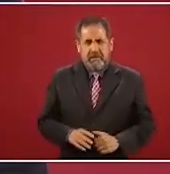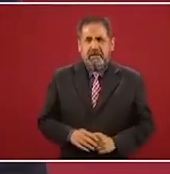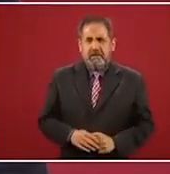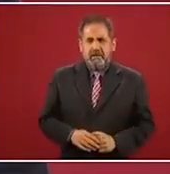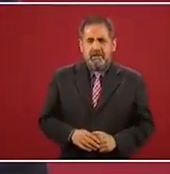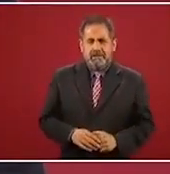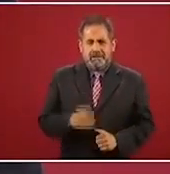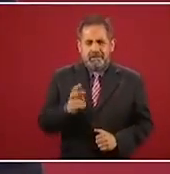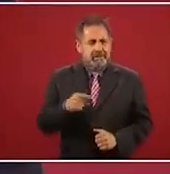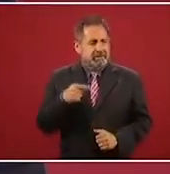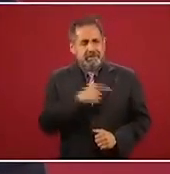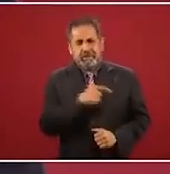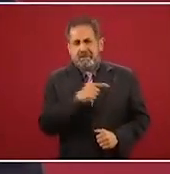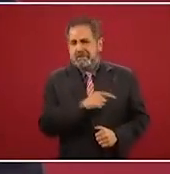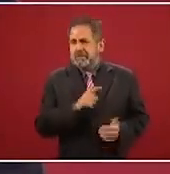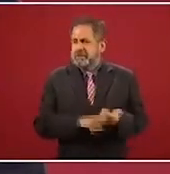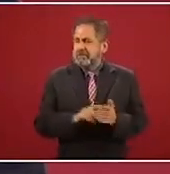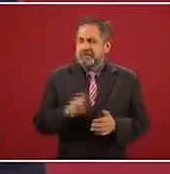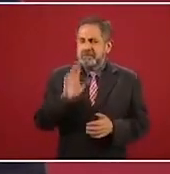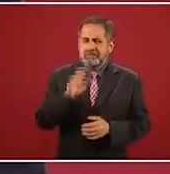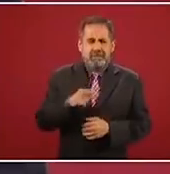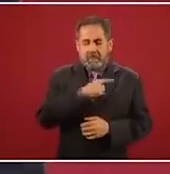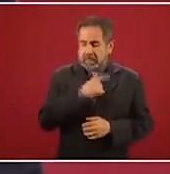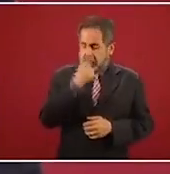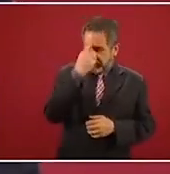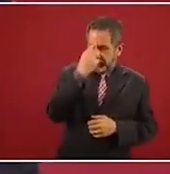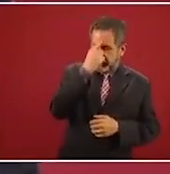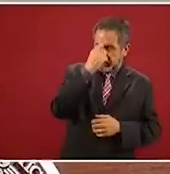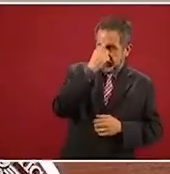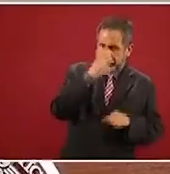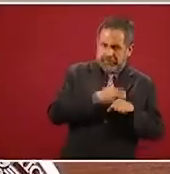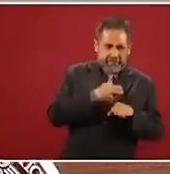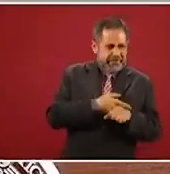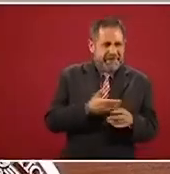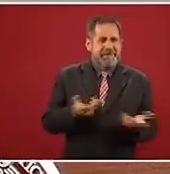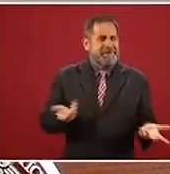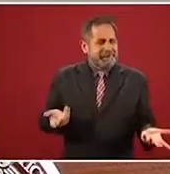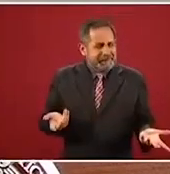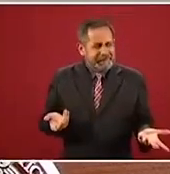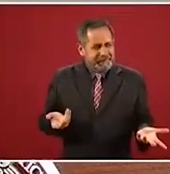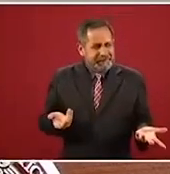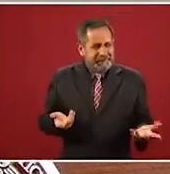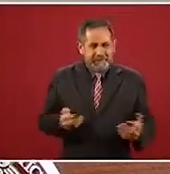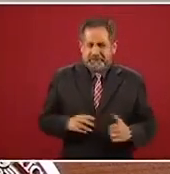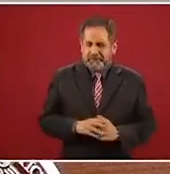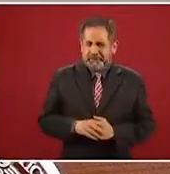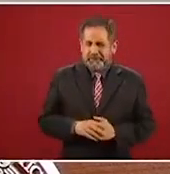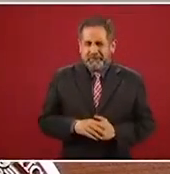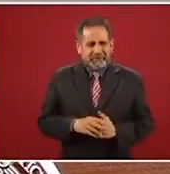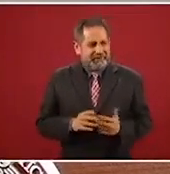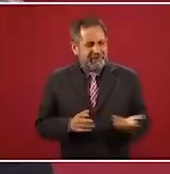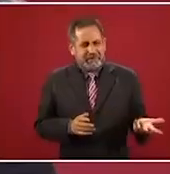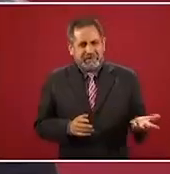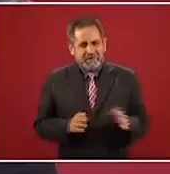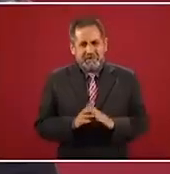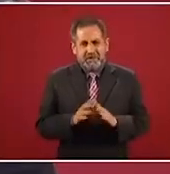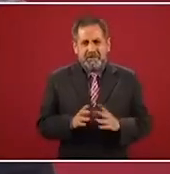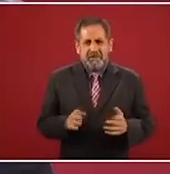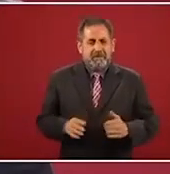Eso es como una especie de enajenación. ¿Sí? O sea, ¿cómo vamos